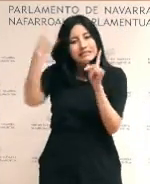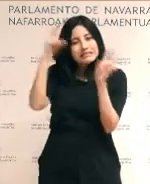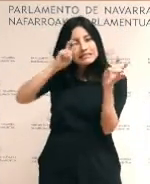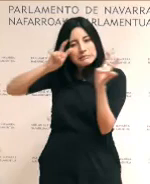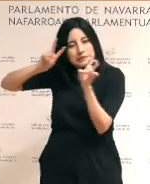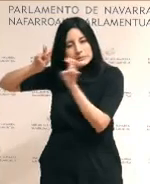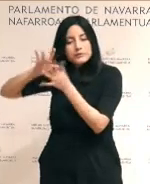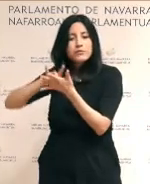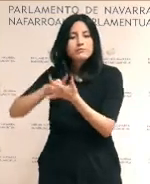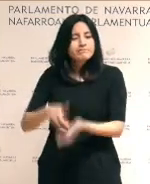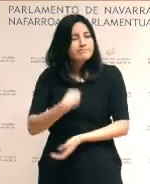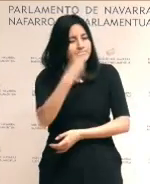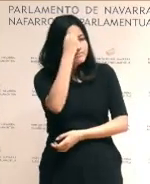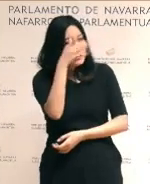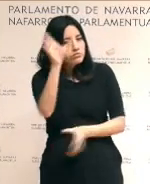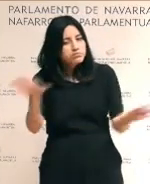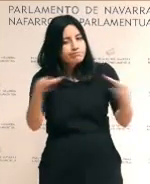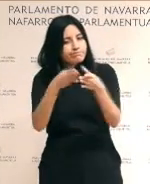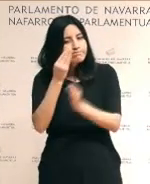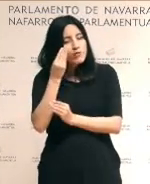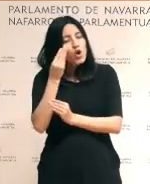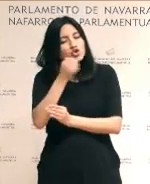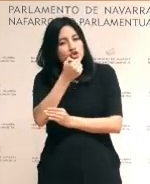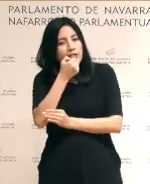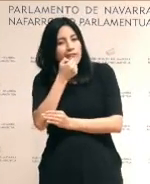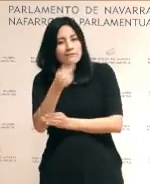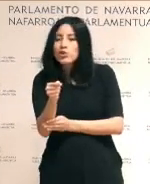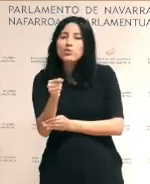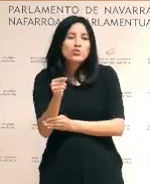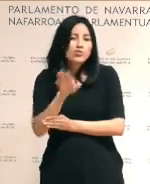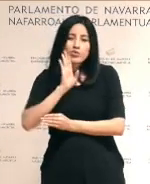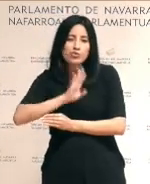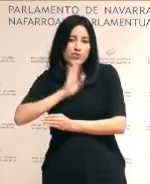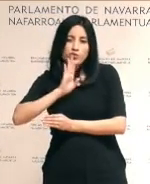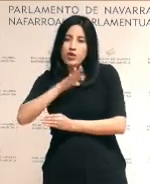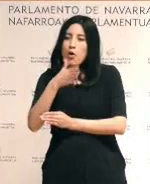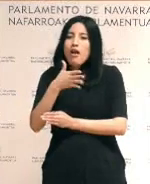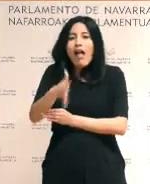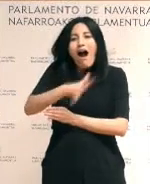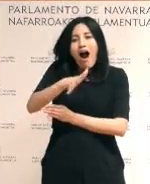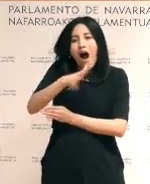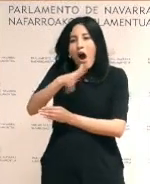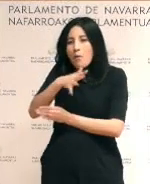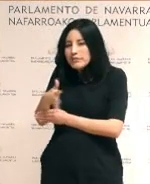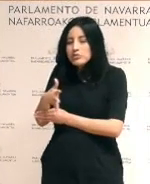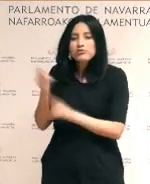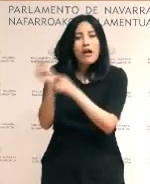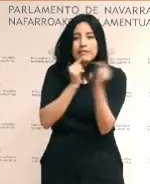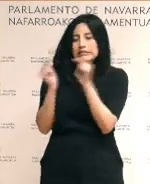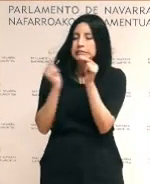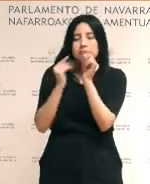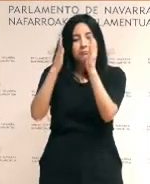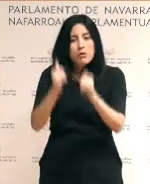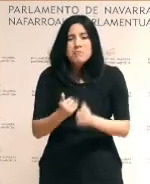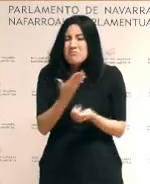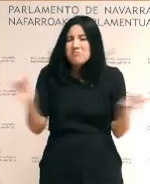muy sucio, señores del Partido Socialista, propio de quien carece de argumentos con los que debatir. Y miren, que les quede claro, por mucho que lo intenten,